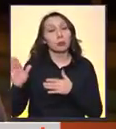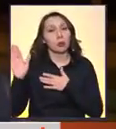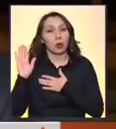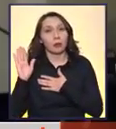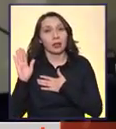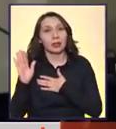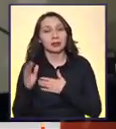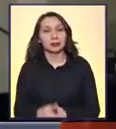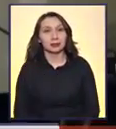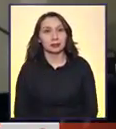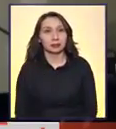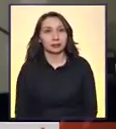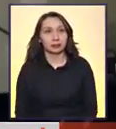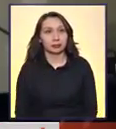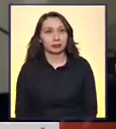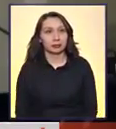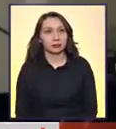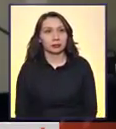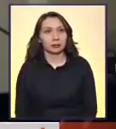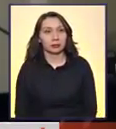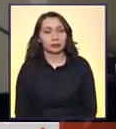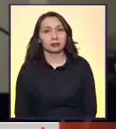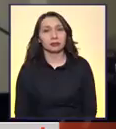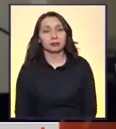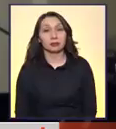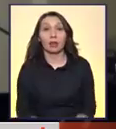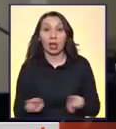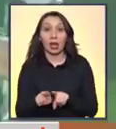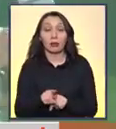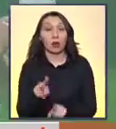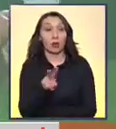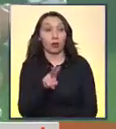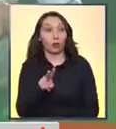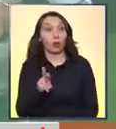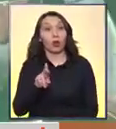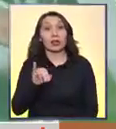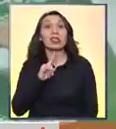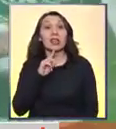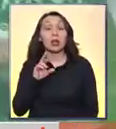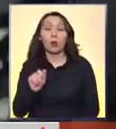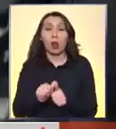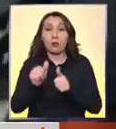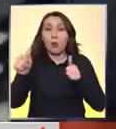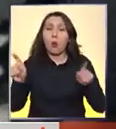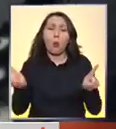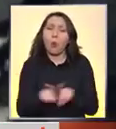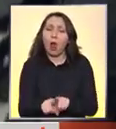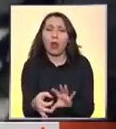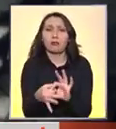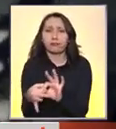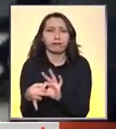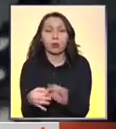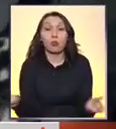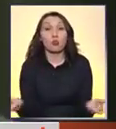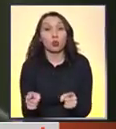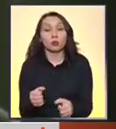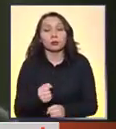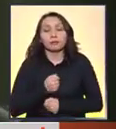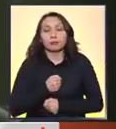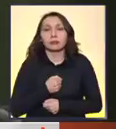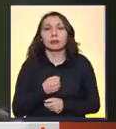hice dos festejos. Los hermanos Riquiero, pese a la distancia, siguen unidos. La música está en el gen